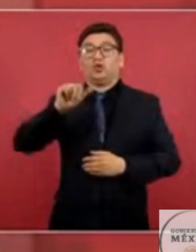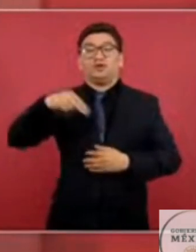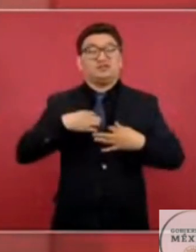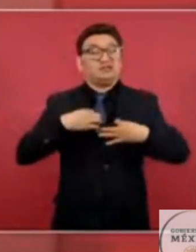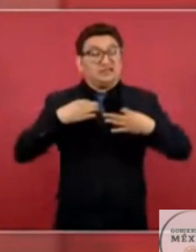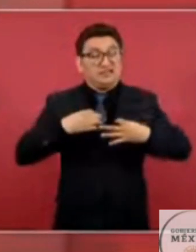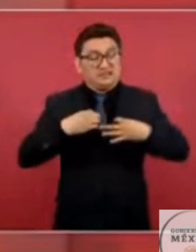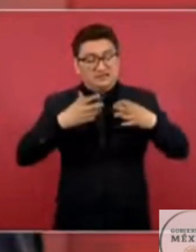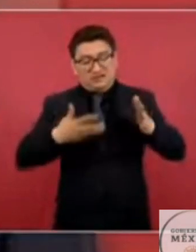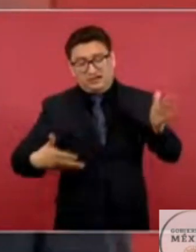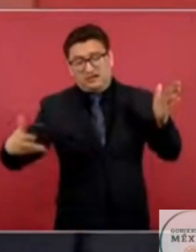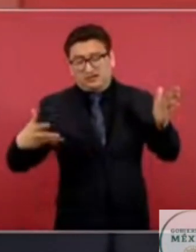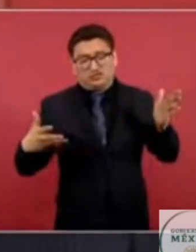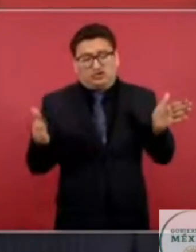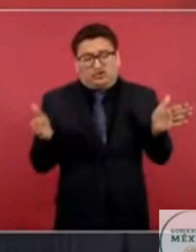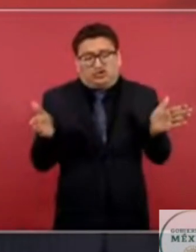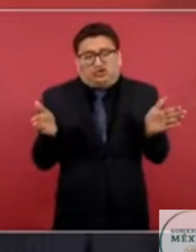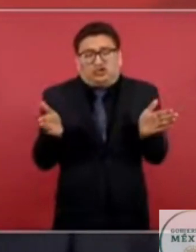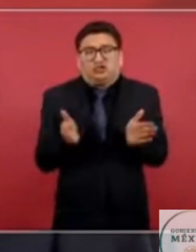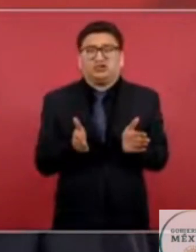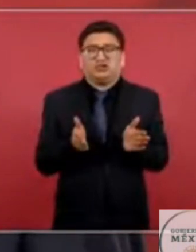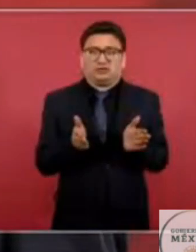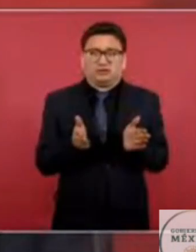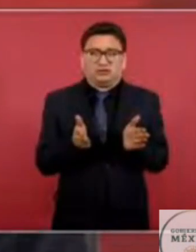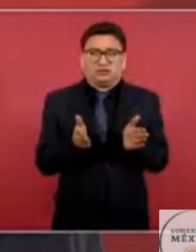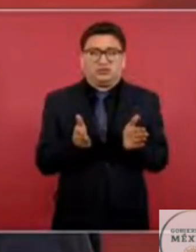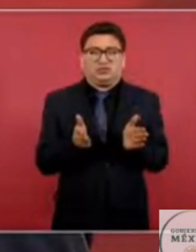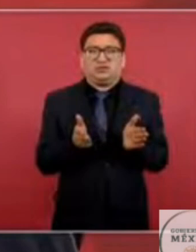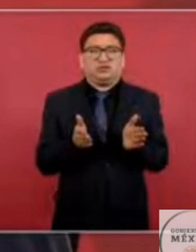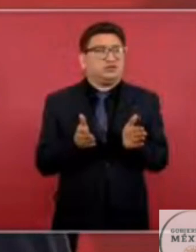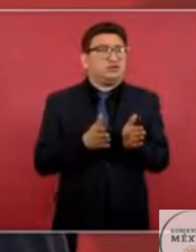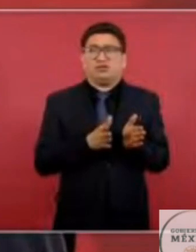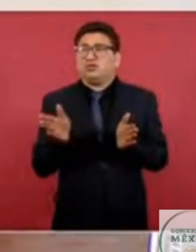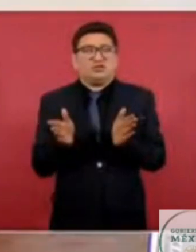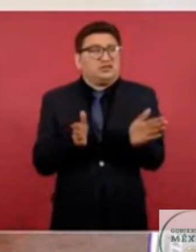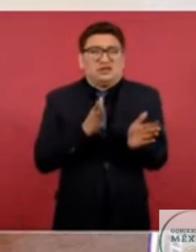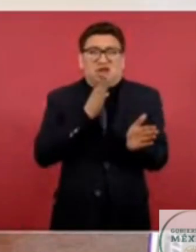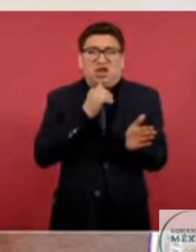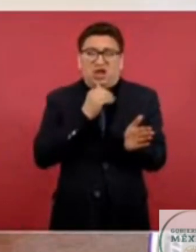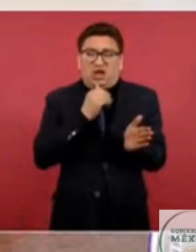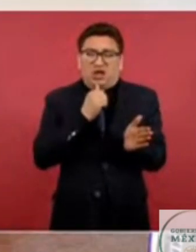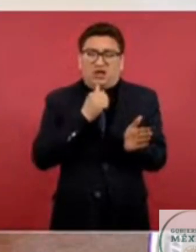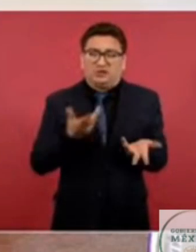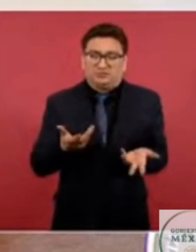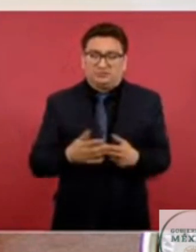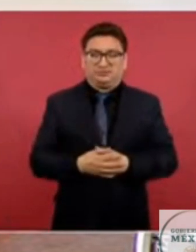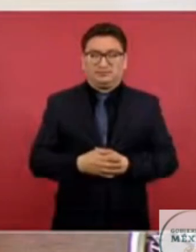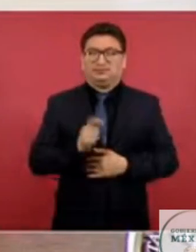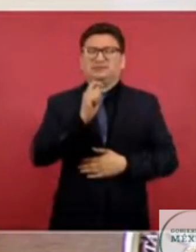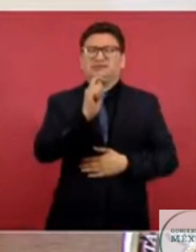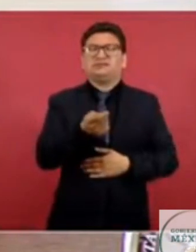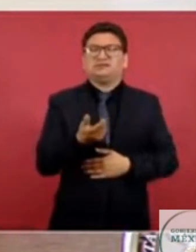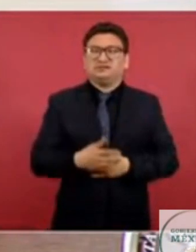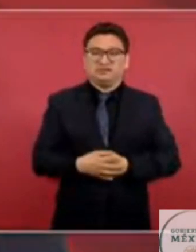está muy angosta, no hay ni para dónde hacerse. Es decir,